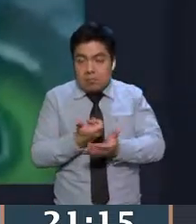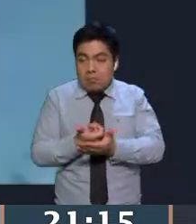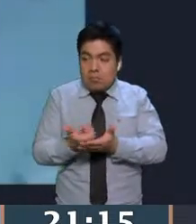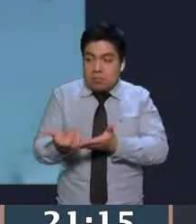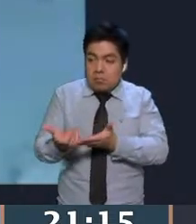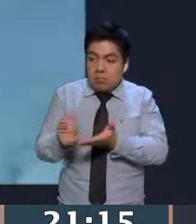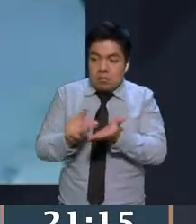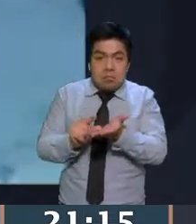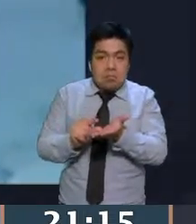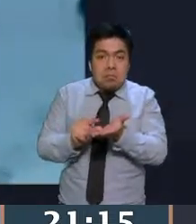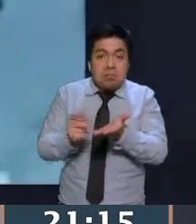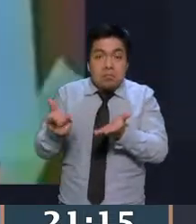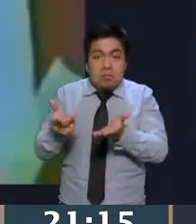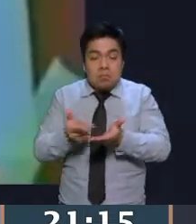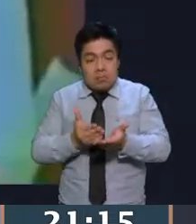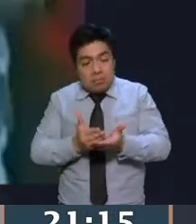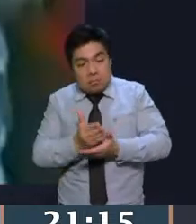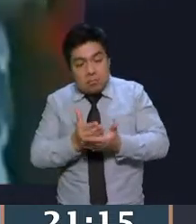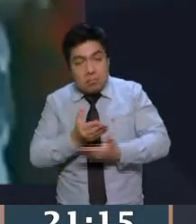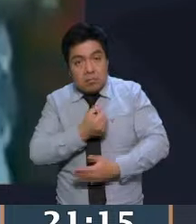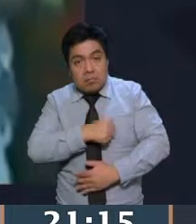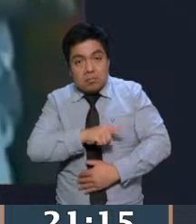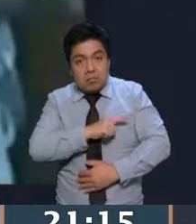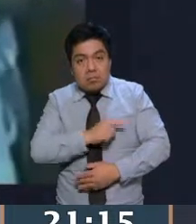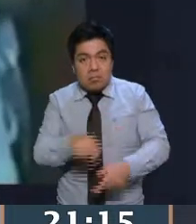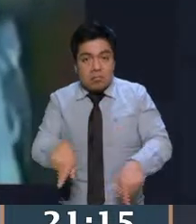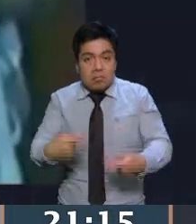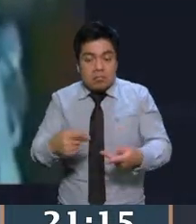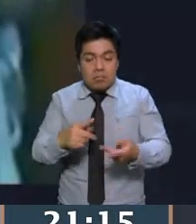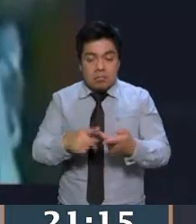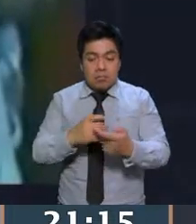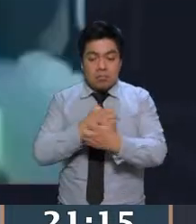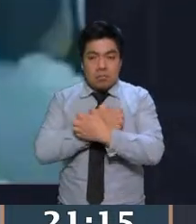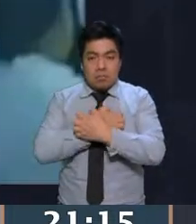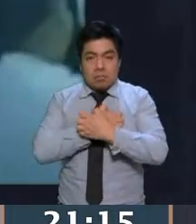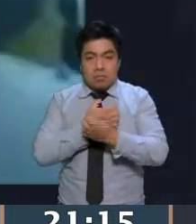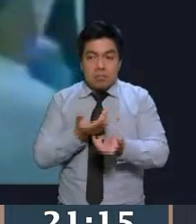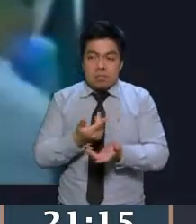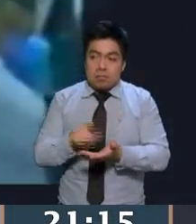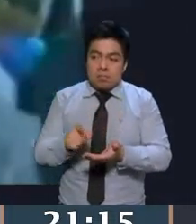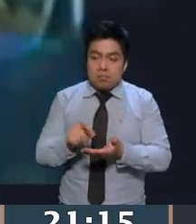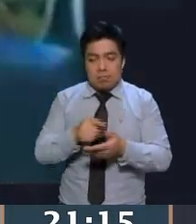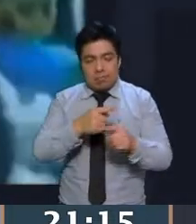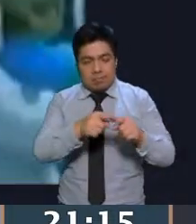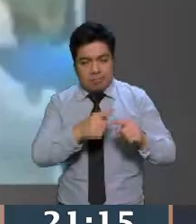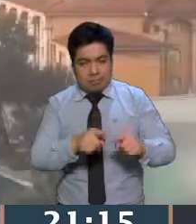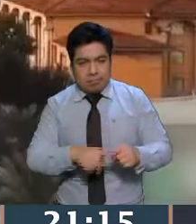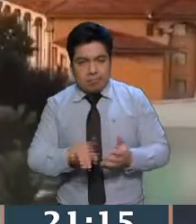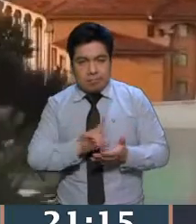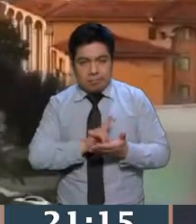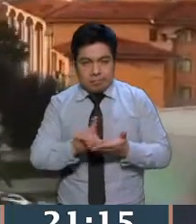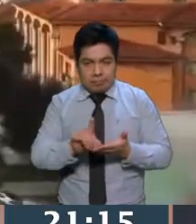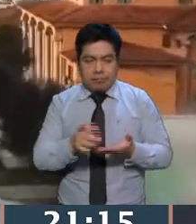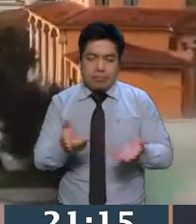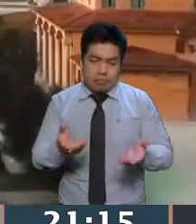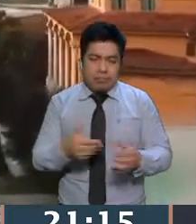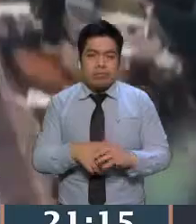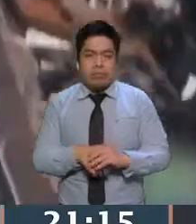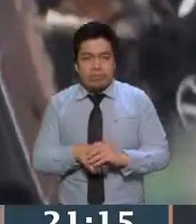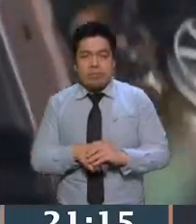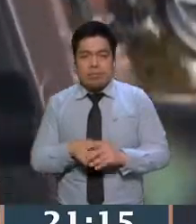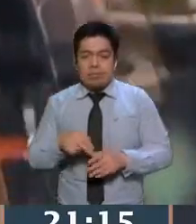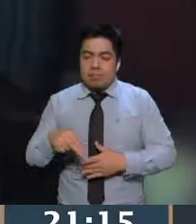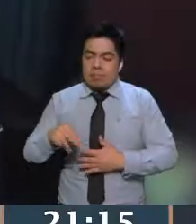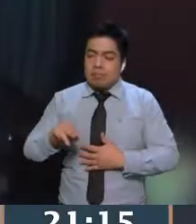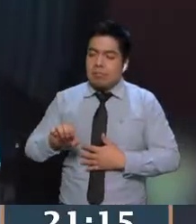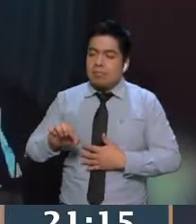se mercantilizó el acceso a la salud y a la educación, entre otros derechos. Así, el impacto